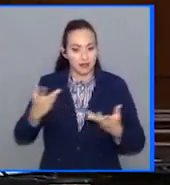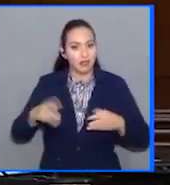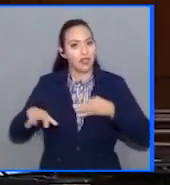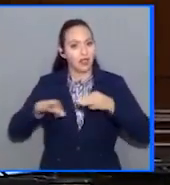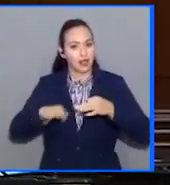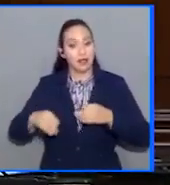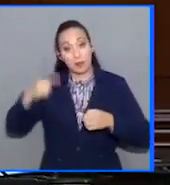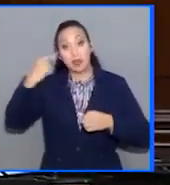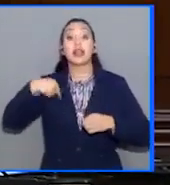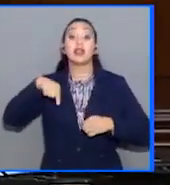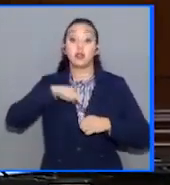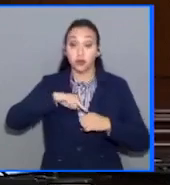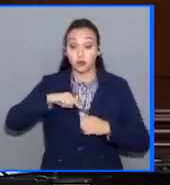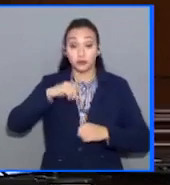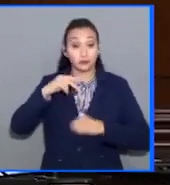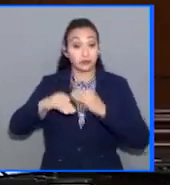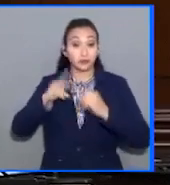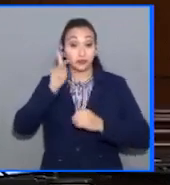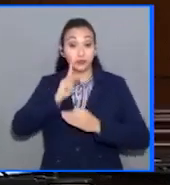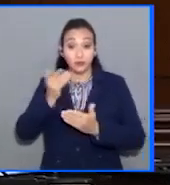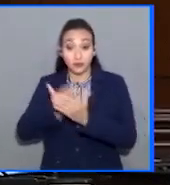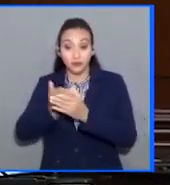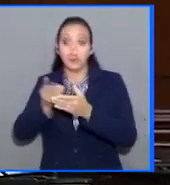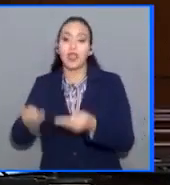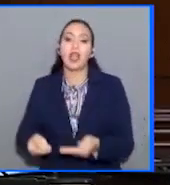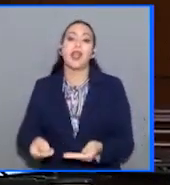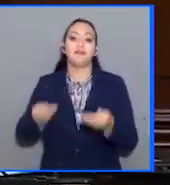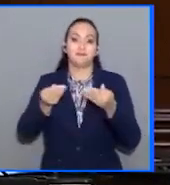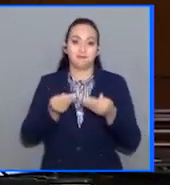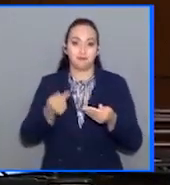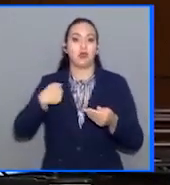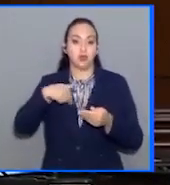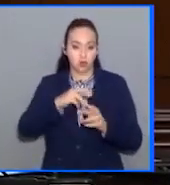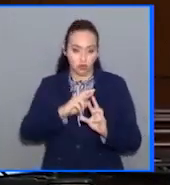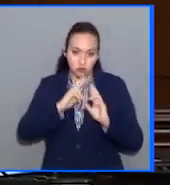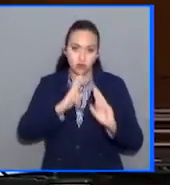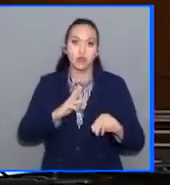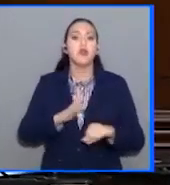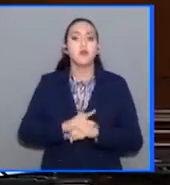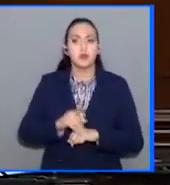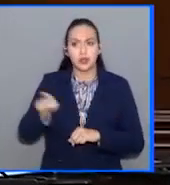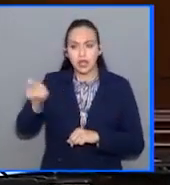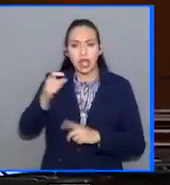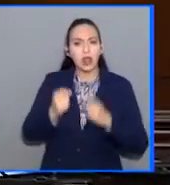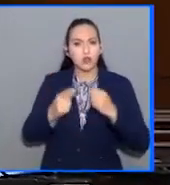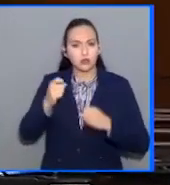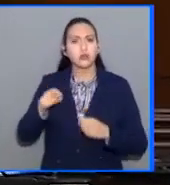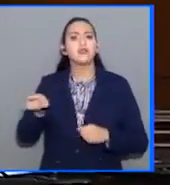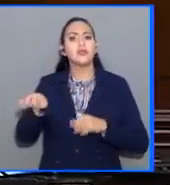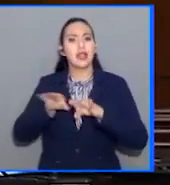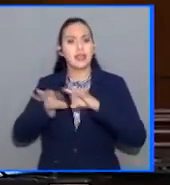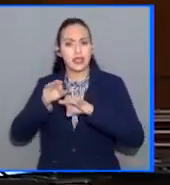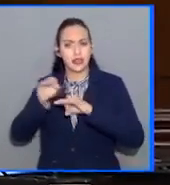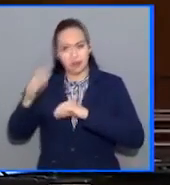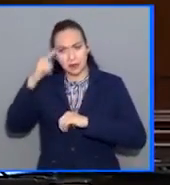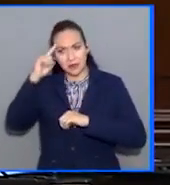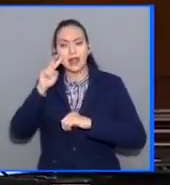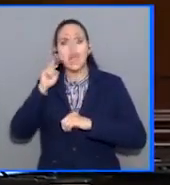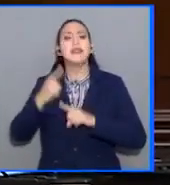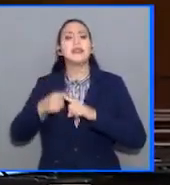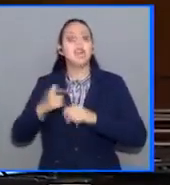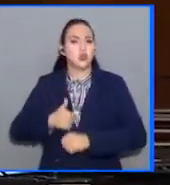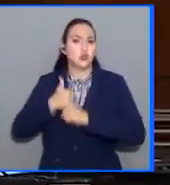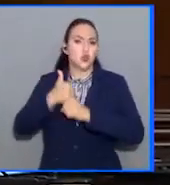aquellos funcionarios que contribuyeron con su actuación a la comisión de actos de revictimización y